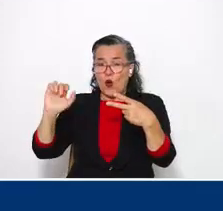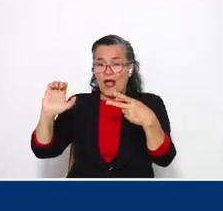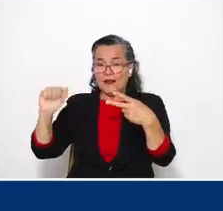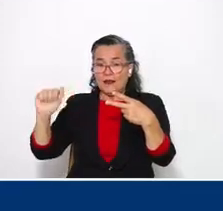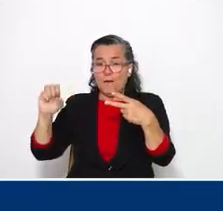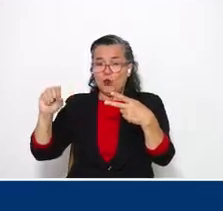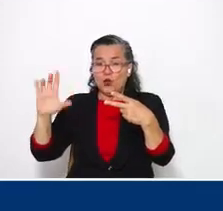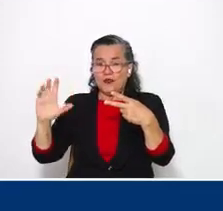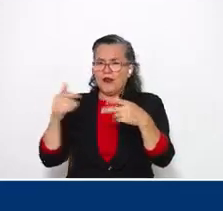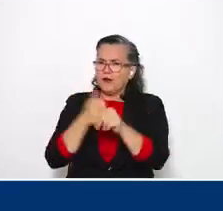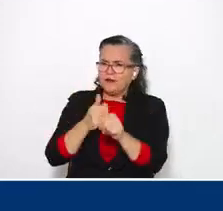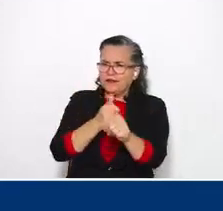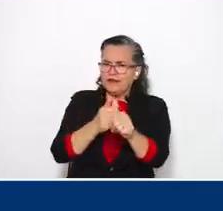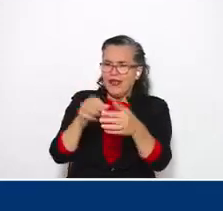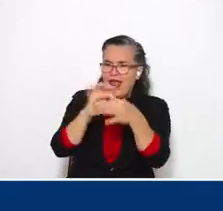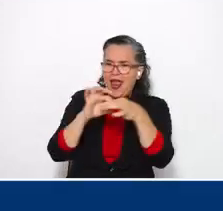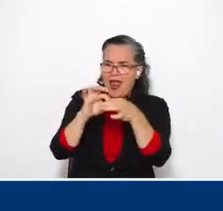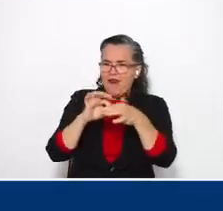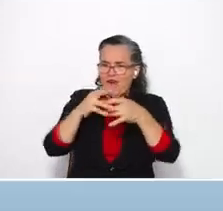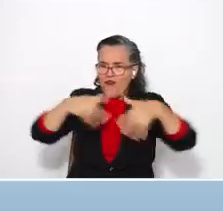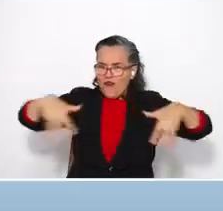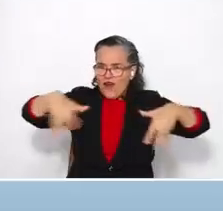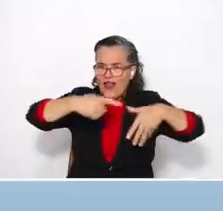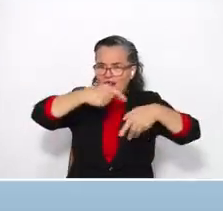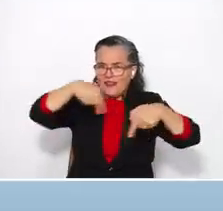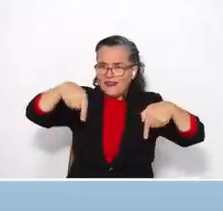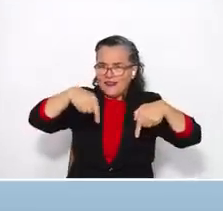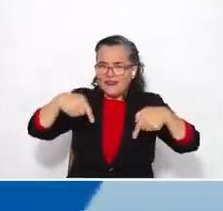Síguenos por nuestras redes sociales.